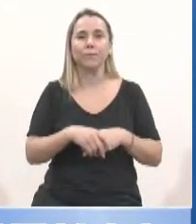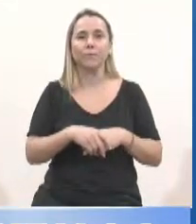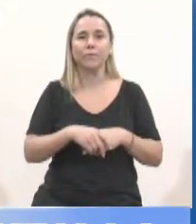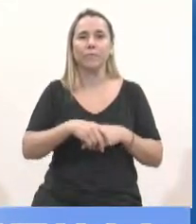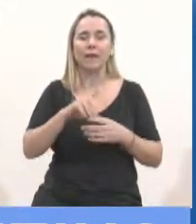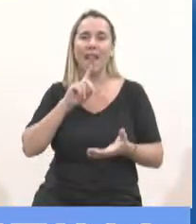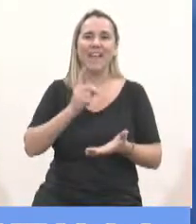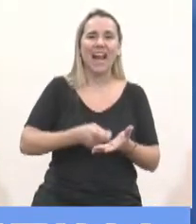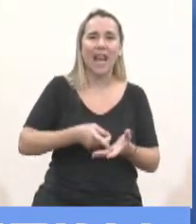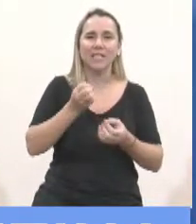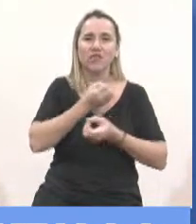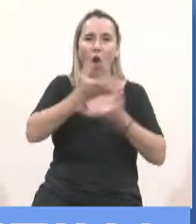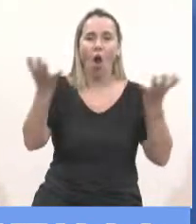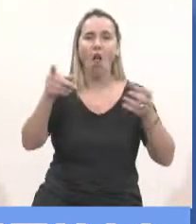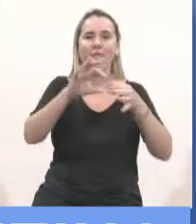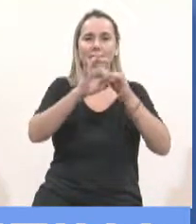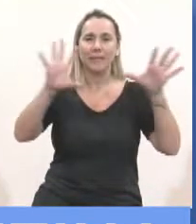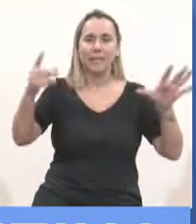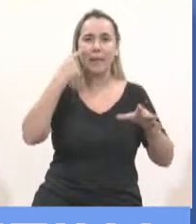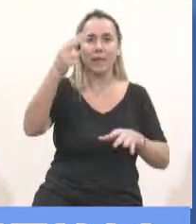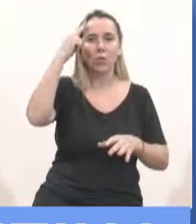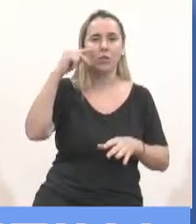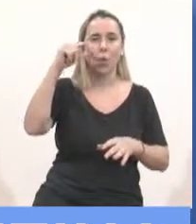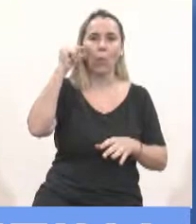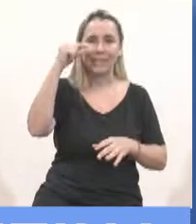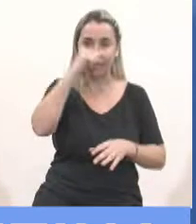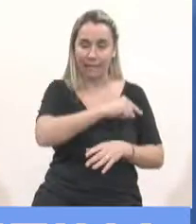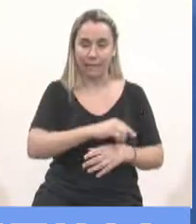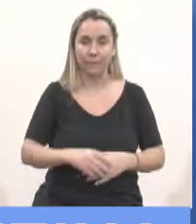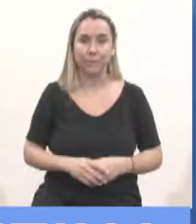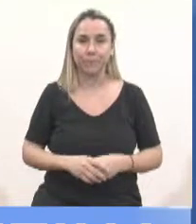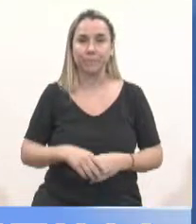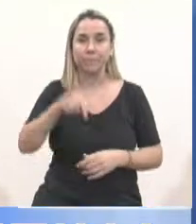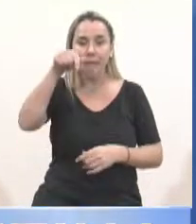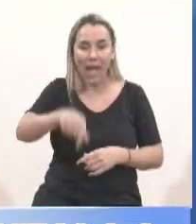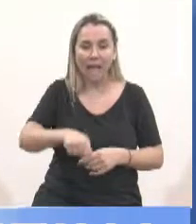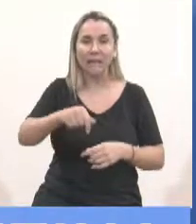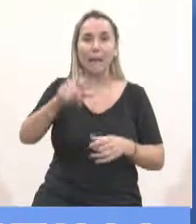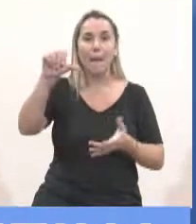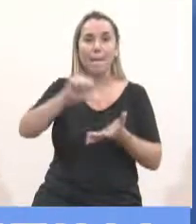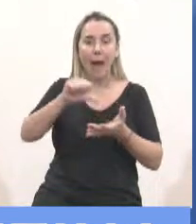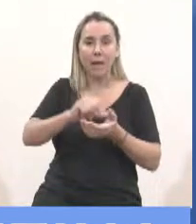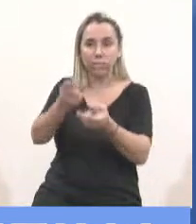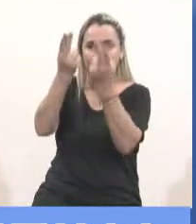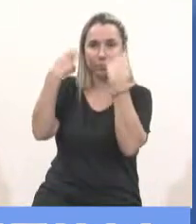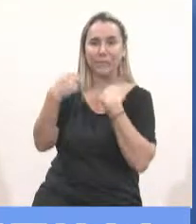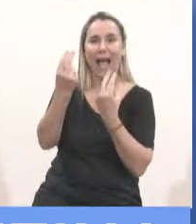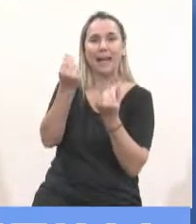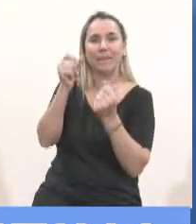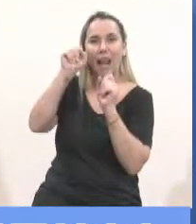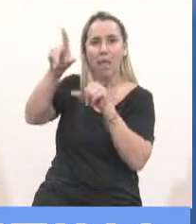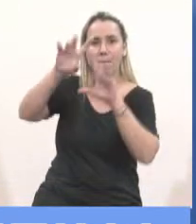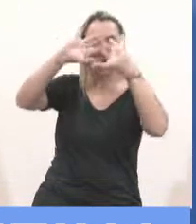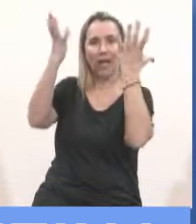en la declaración de la independencia económica de 1947. Un país sometido al capitalismo